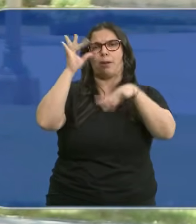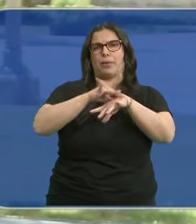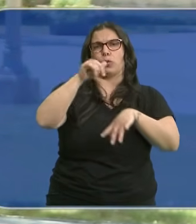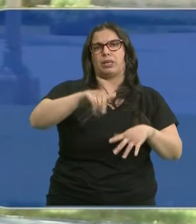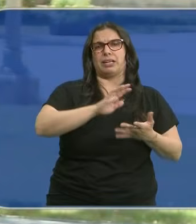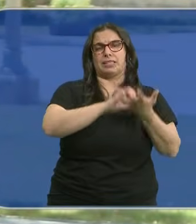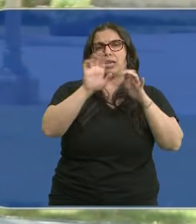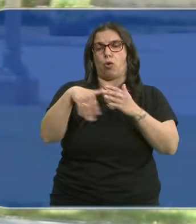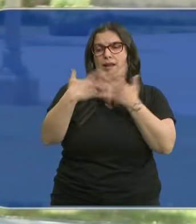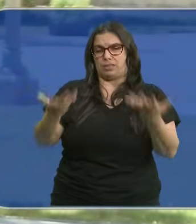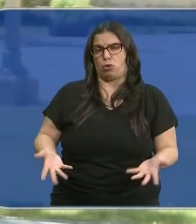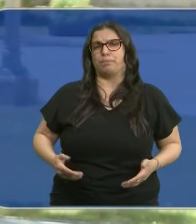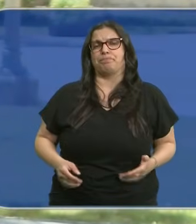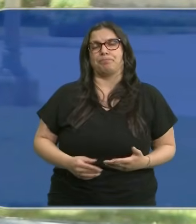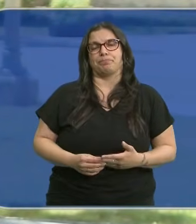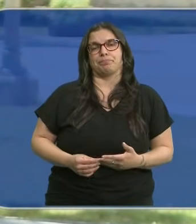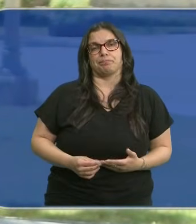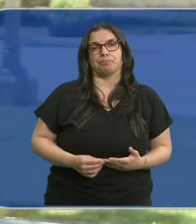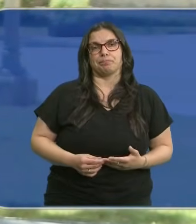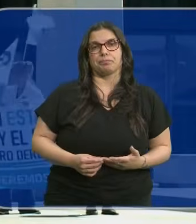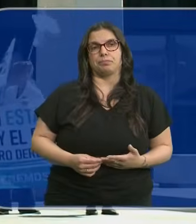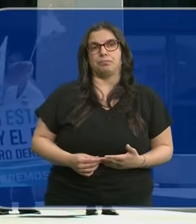Castilla y León hasta el momento.